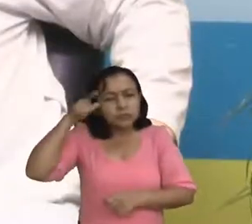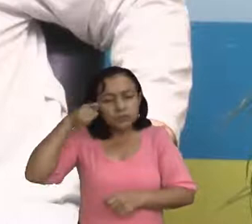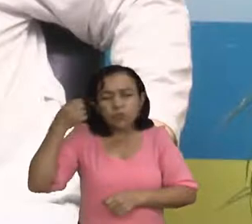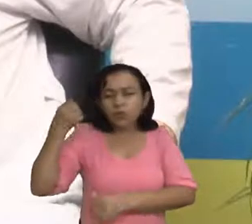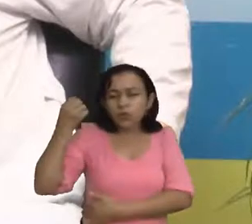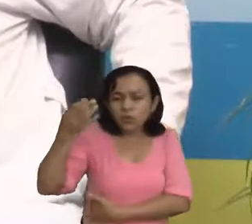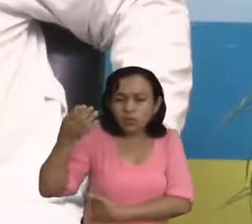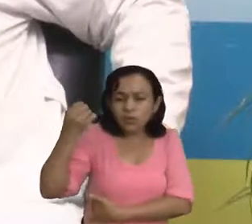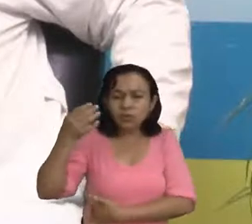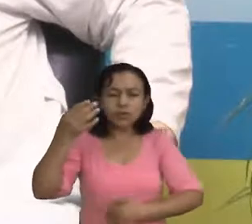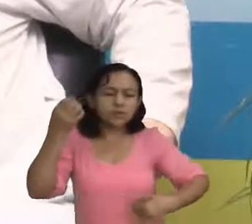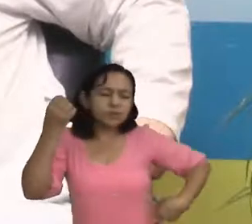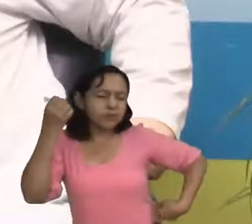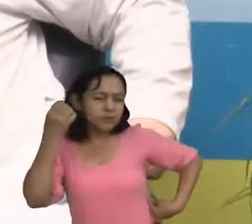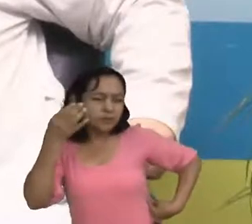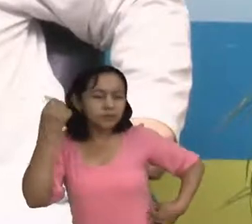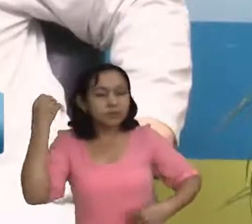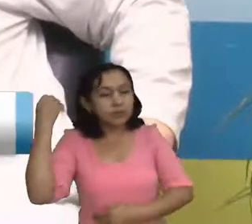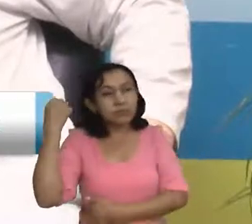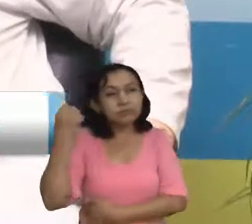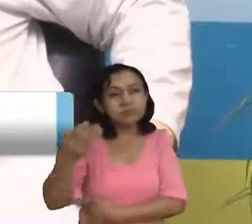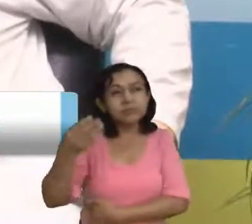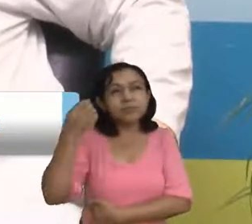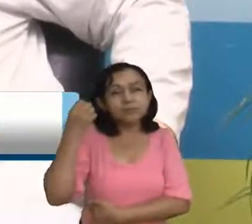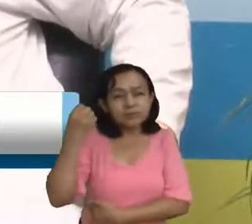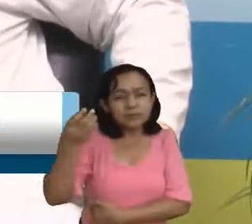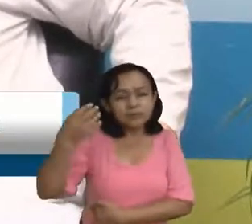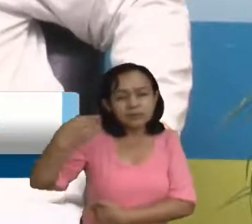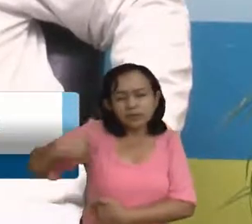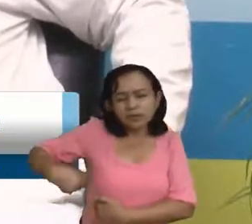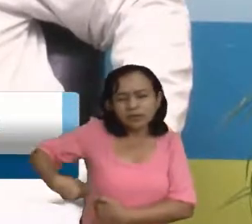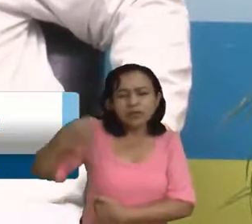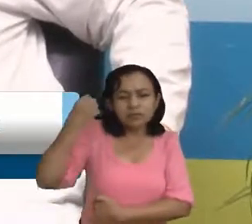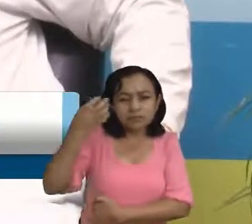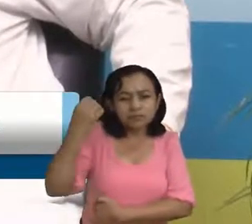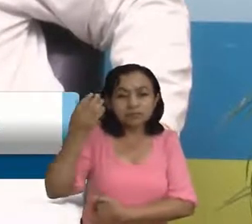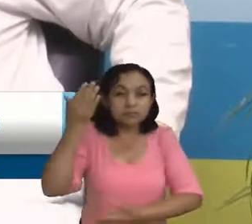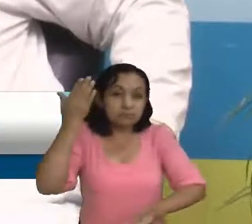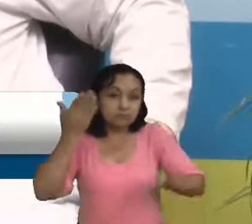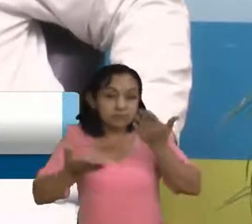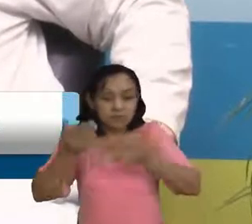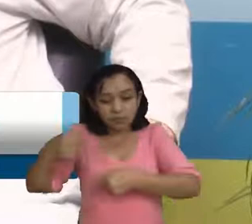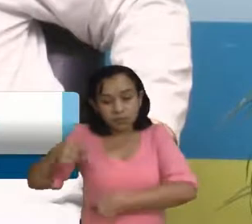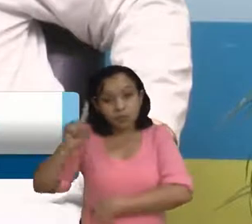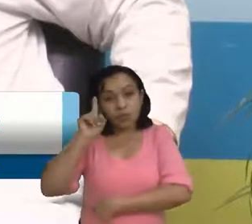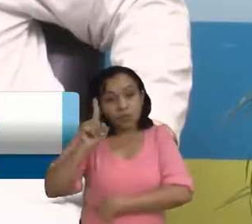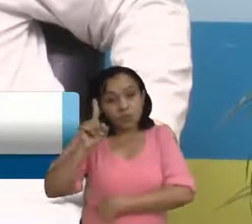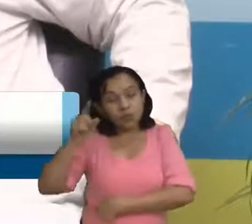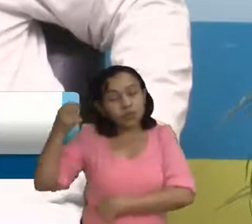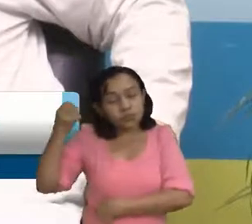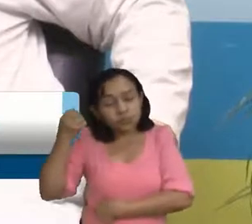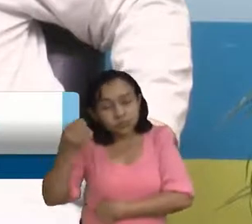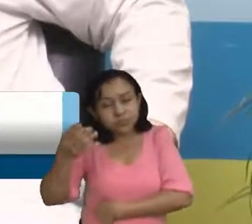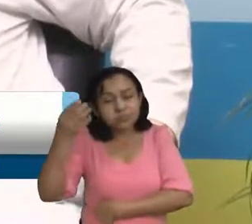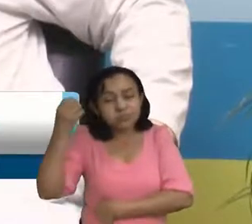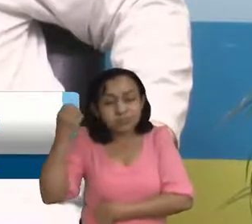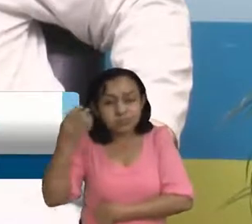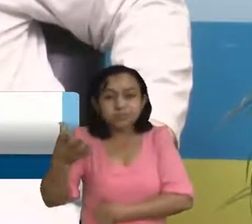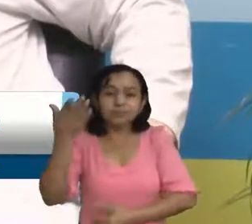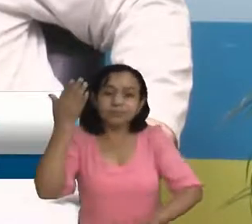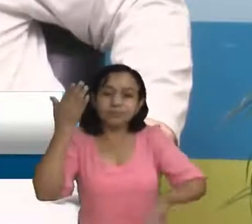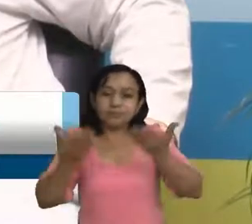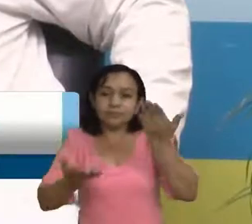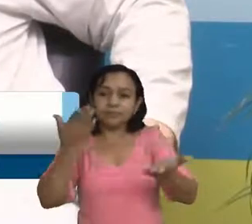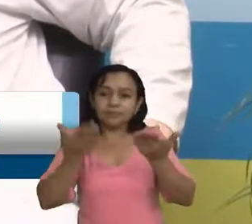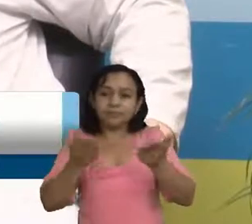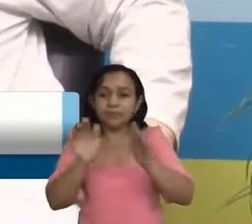de costado, del lado afectado, ¿verdad? Si es bilateral, pues obviamente puede ser bilateral. Nada más que se presenta, por decirlo así, con la